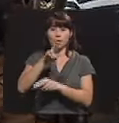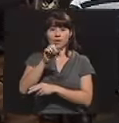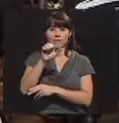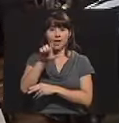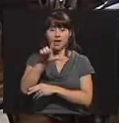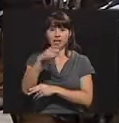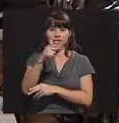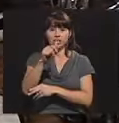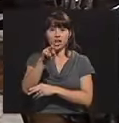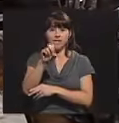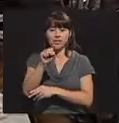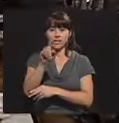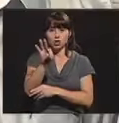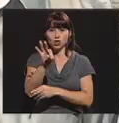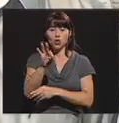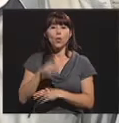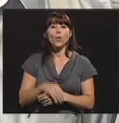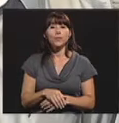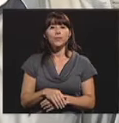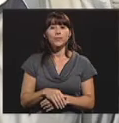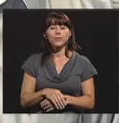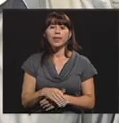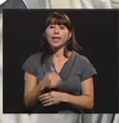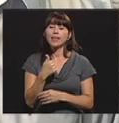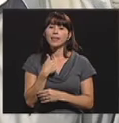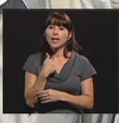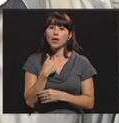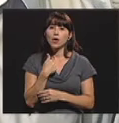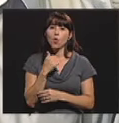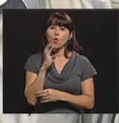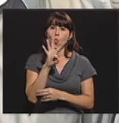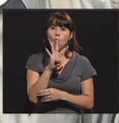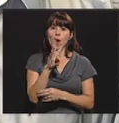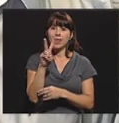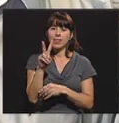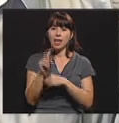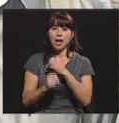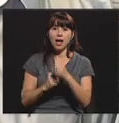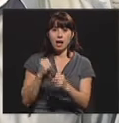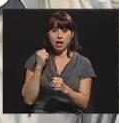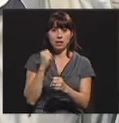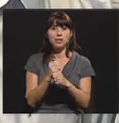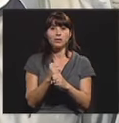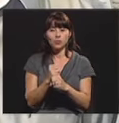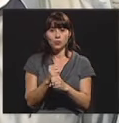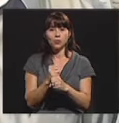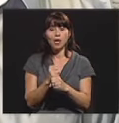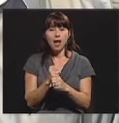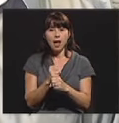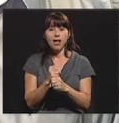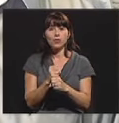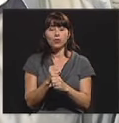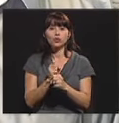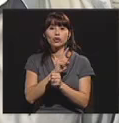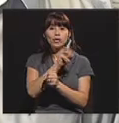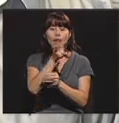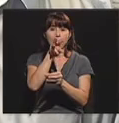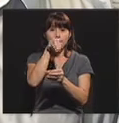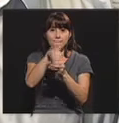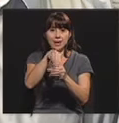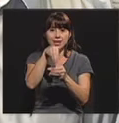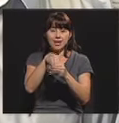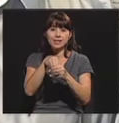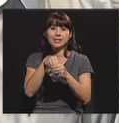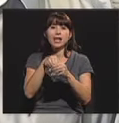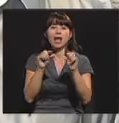Mi nombre es Rafael Chávez Torres y tengo 42 años de